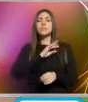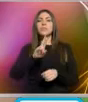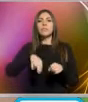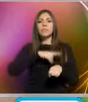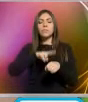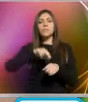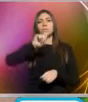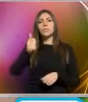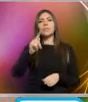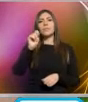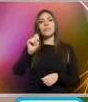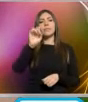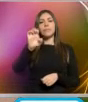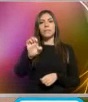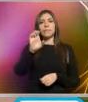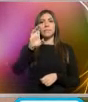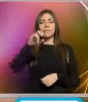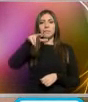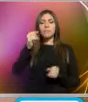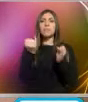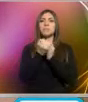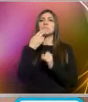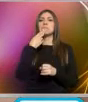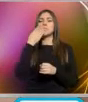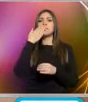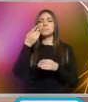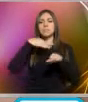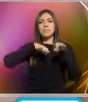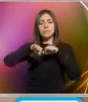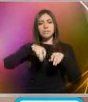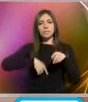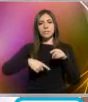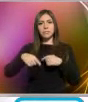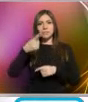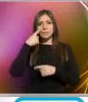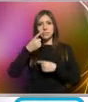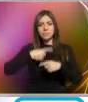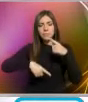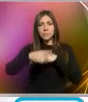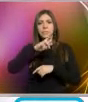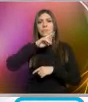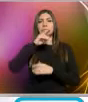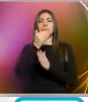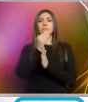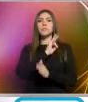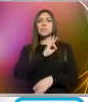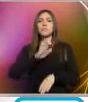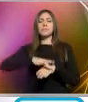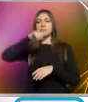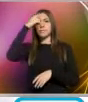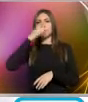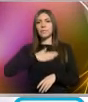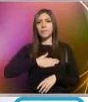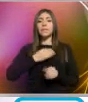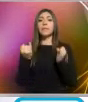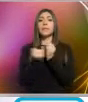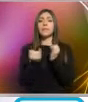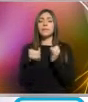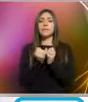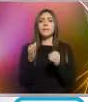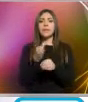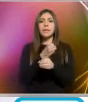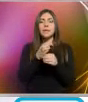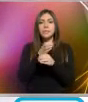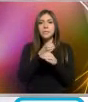lo podemos encontrar, sirve para la digestión y menos estreñimiento. Y la cafeína se ha visto